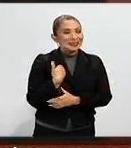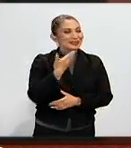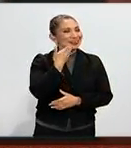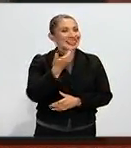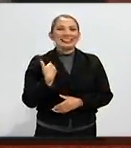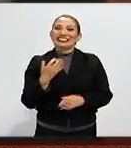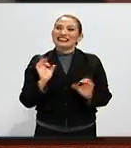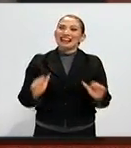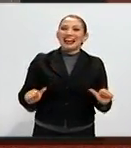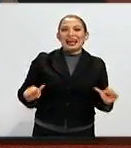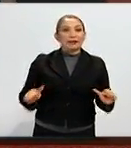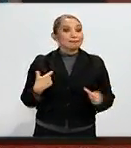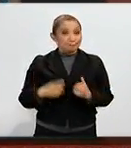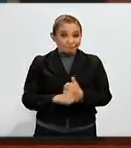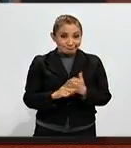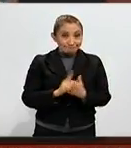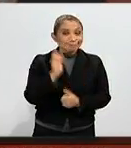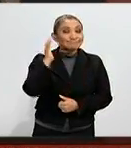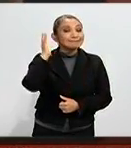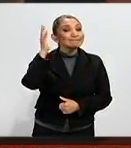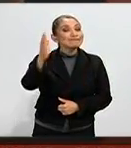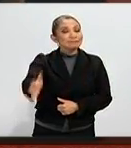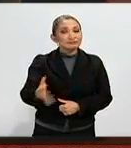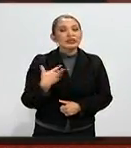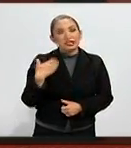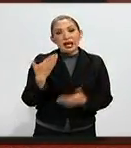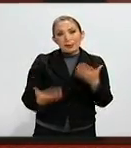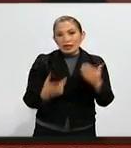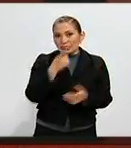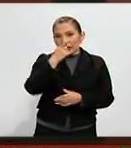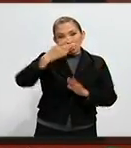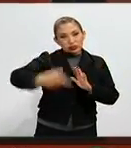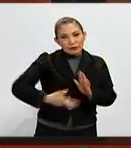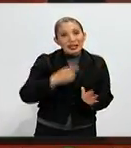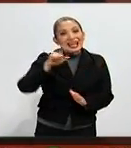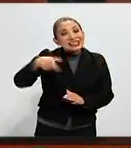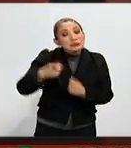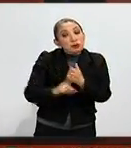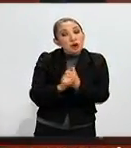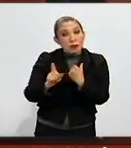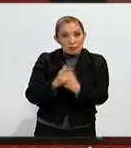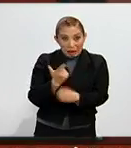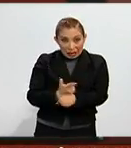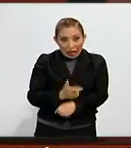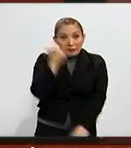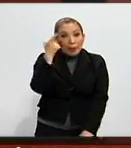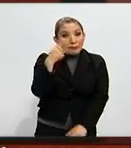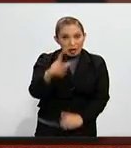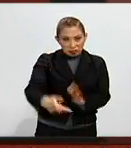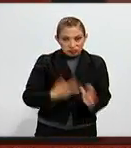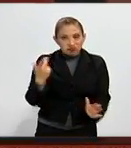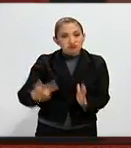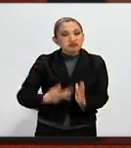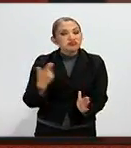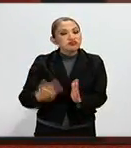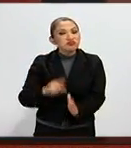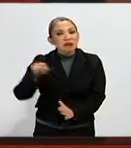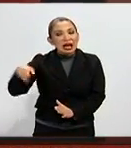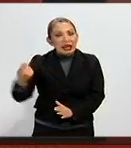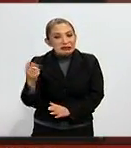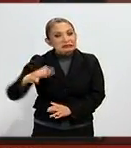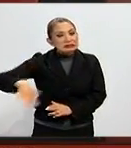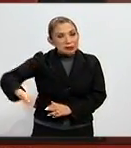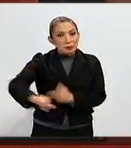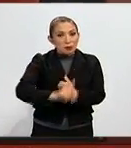sin un problema. Y a veces, les vuelvo a insistir, se trata de problemas agudos, pero con frecuencia se trata